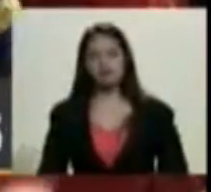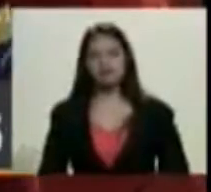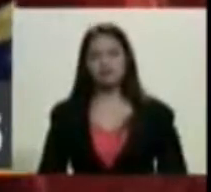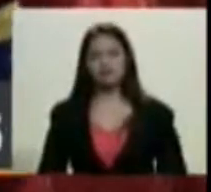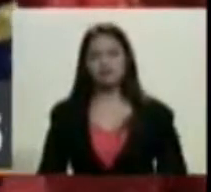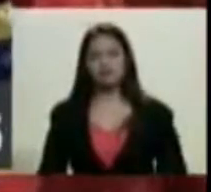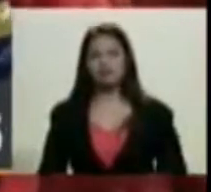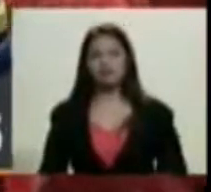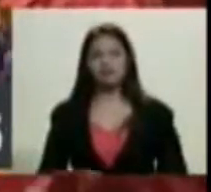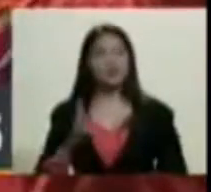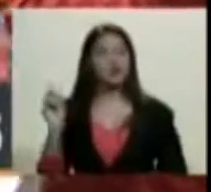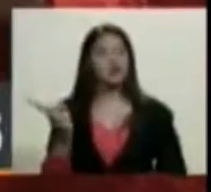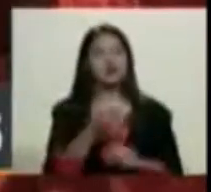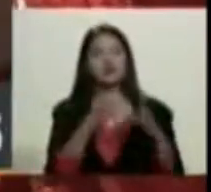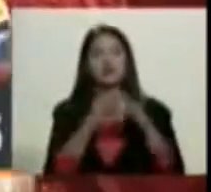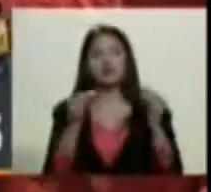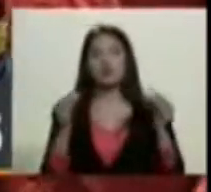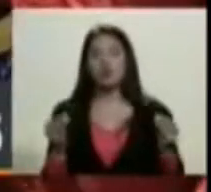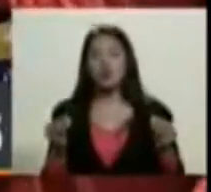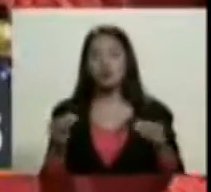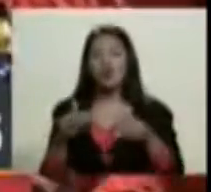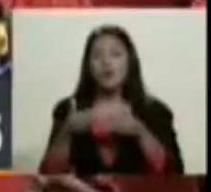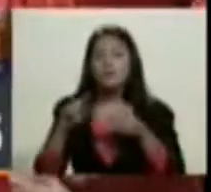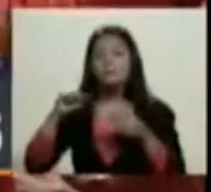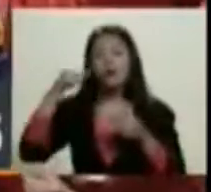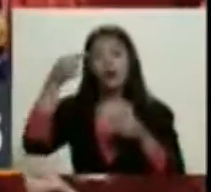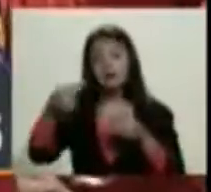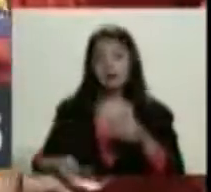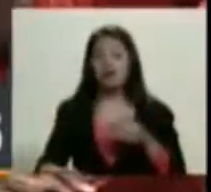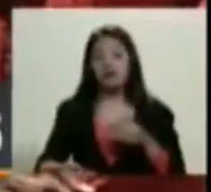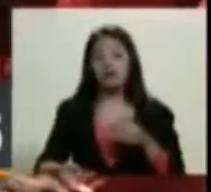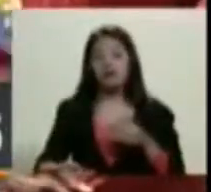E iremos a partir de mañana